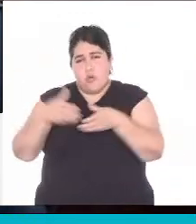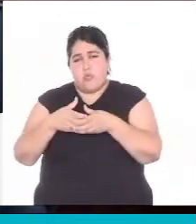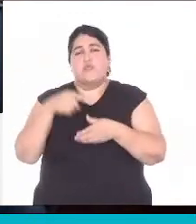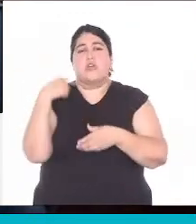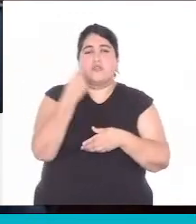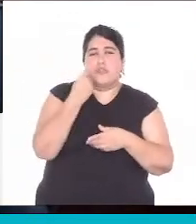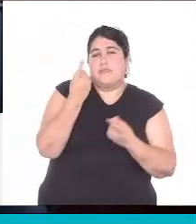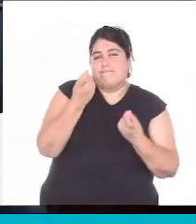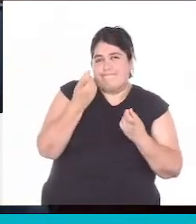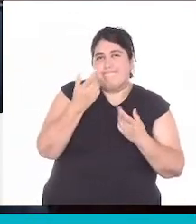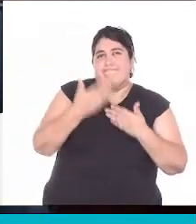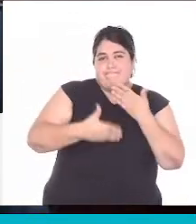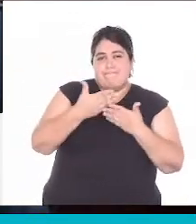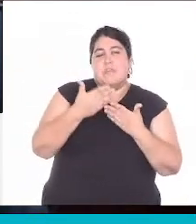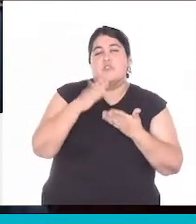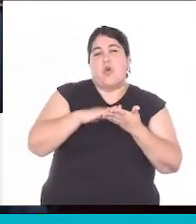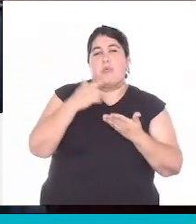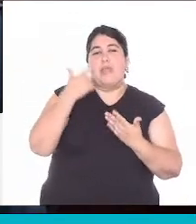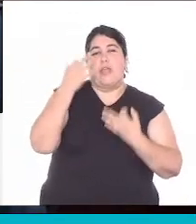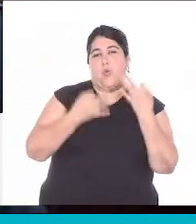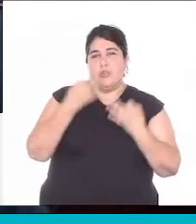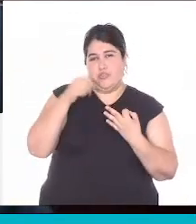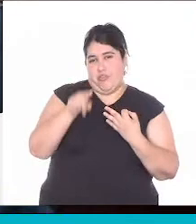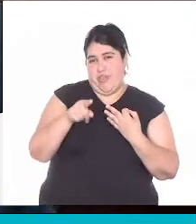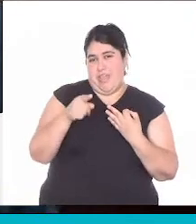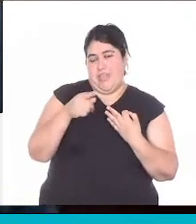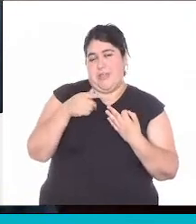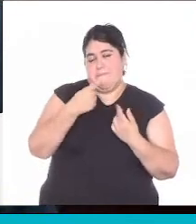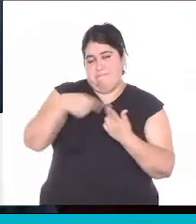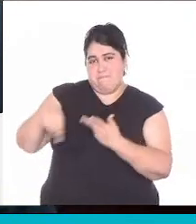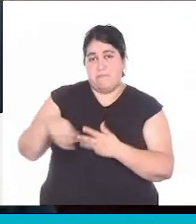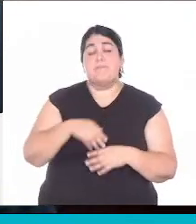se desarrollaron más adelante, los terribles